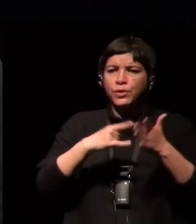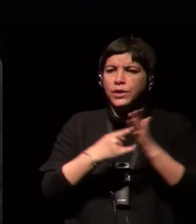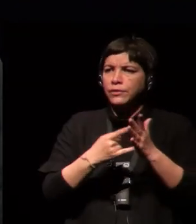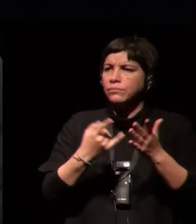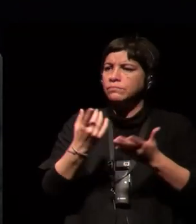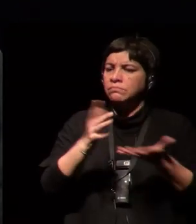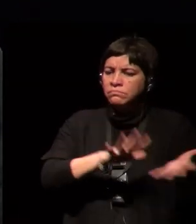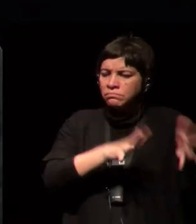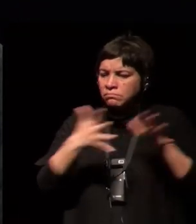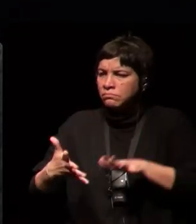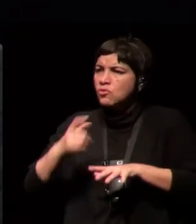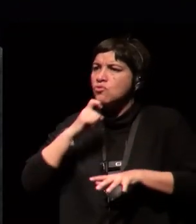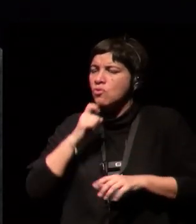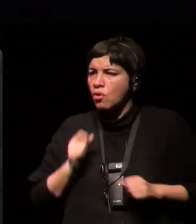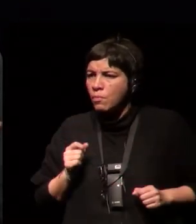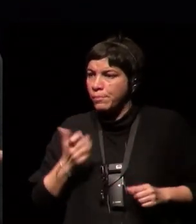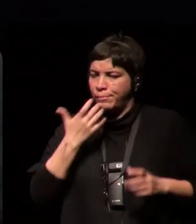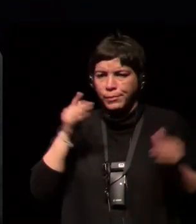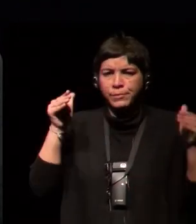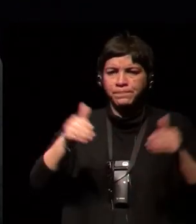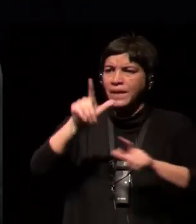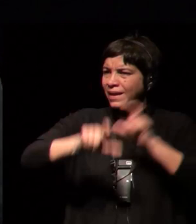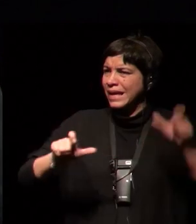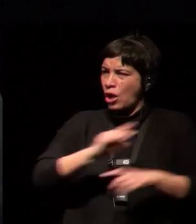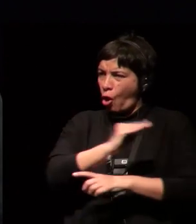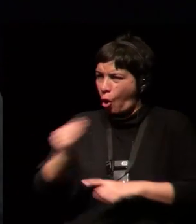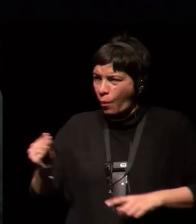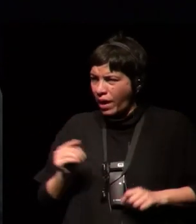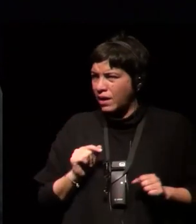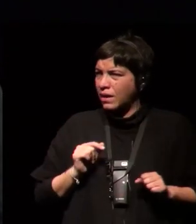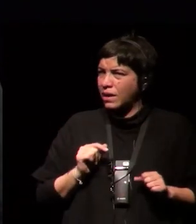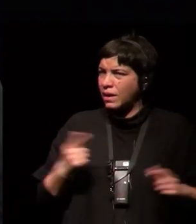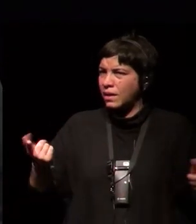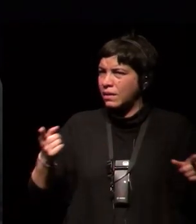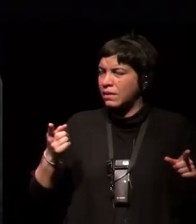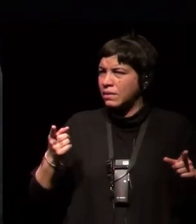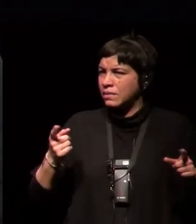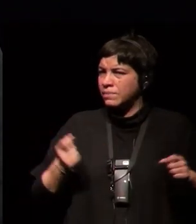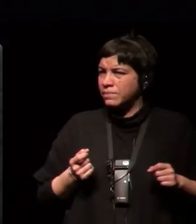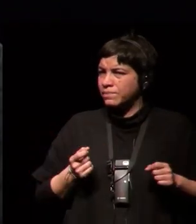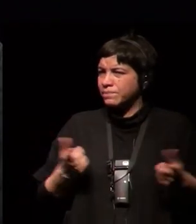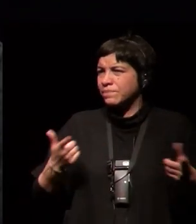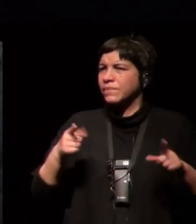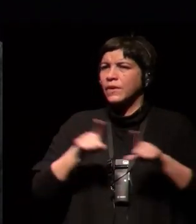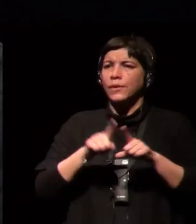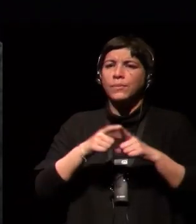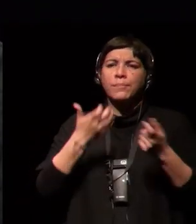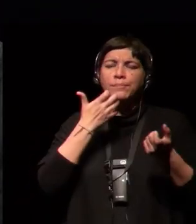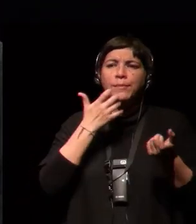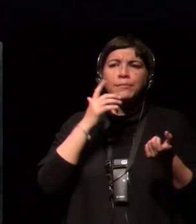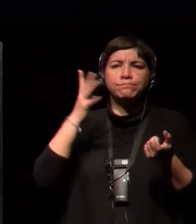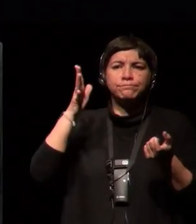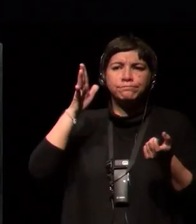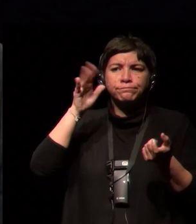gente joven, que esté en el sistema, que sean delincuentes juveniles. Y lo que se les ofrece